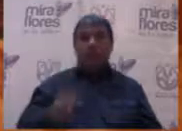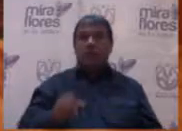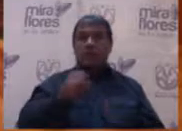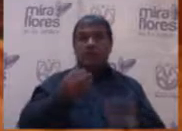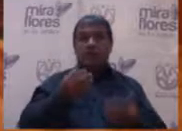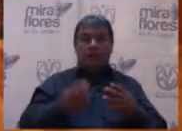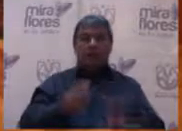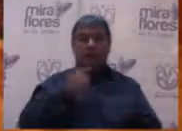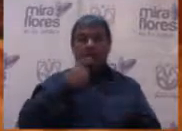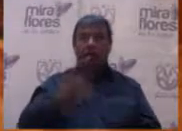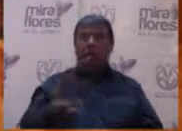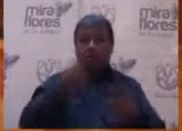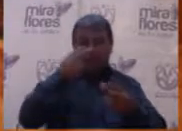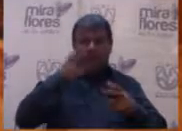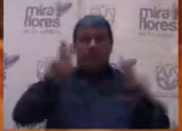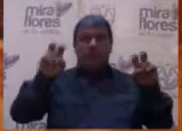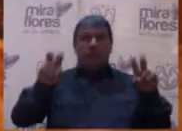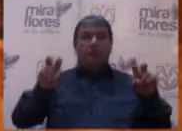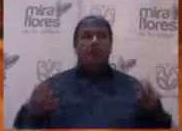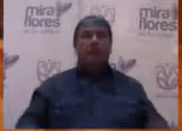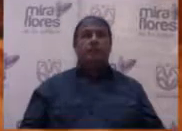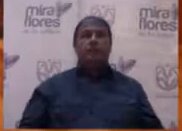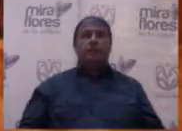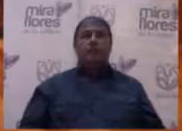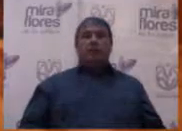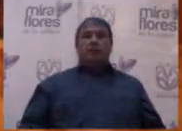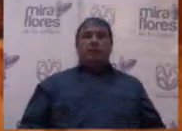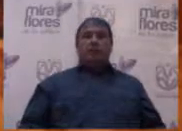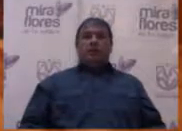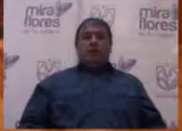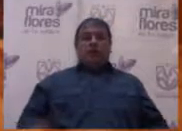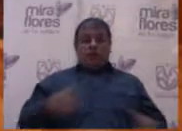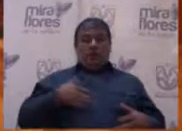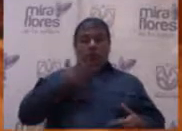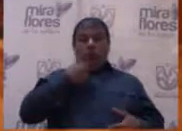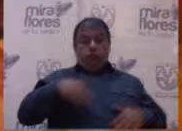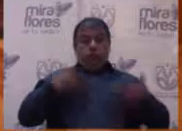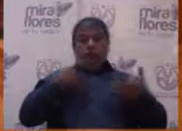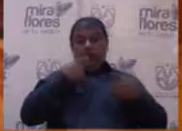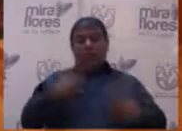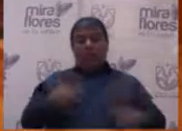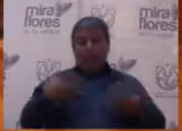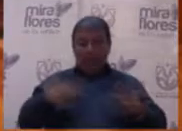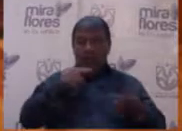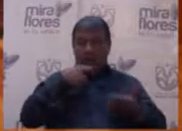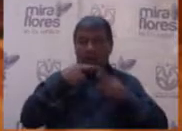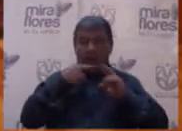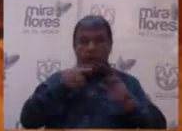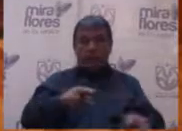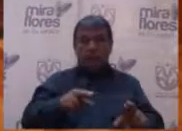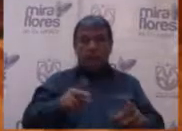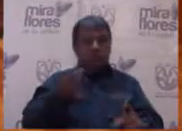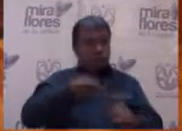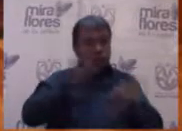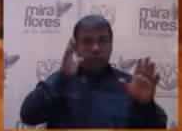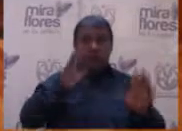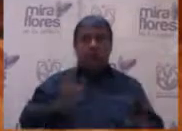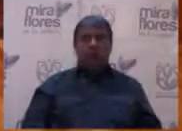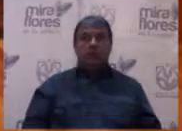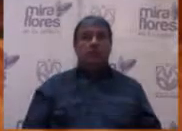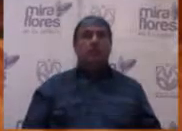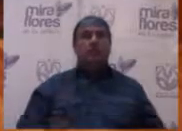dicho que la carta, hay que mirar ese tema. Pero lo que sí puedo decirle es que ya había una respuesta concreta